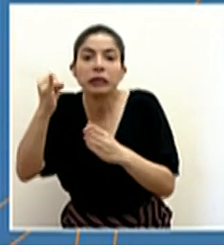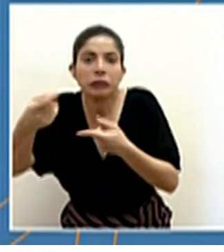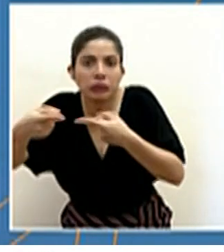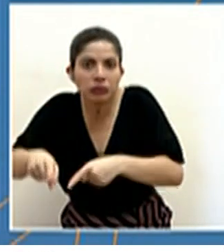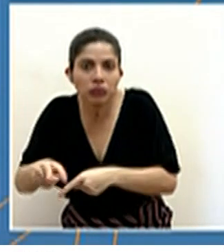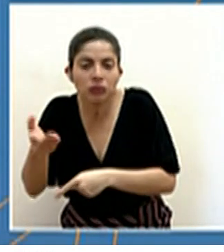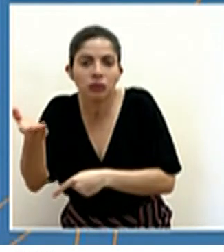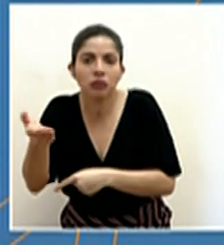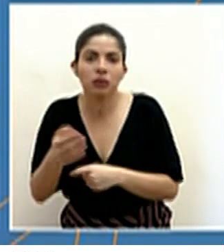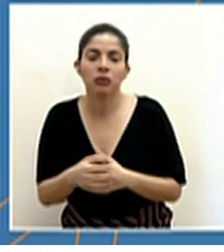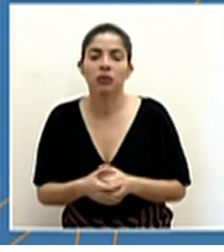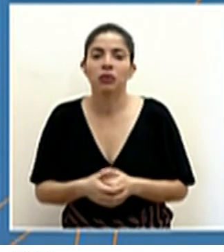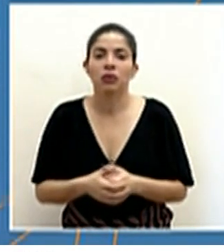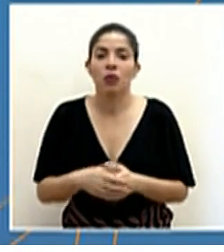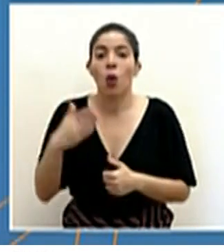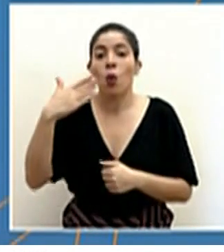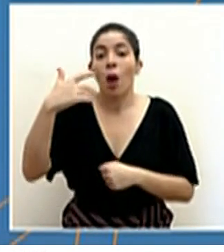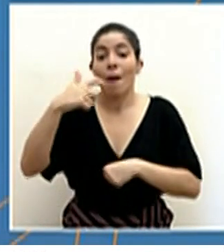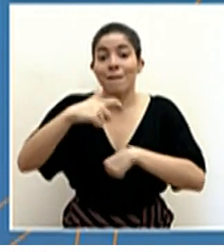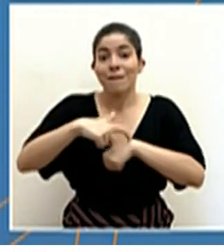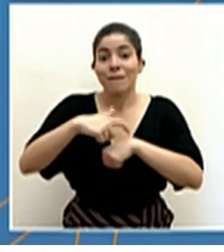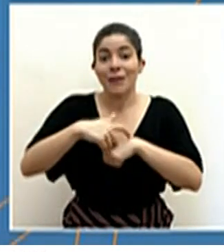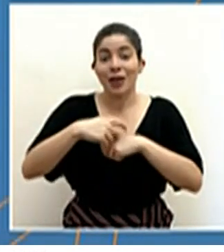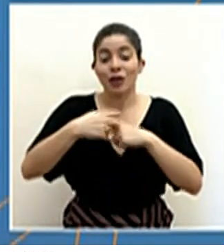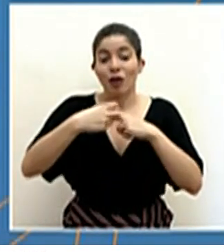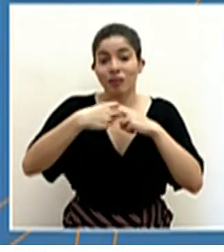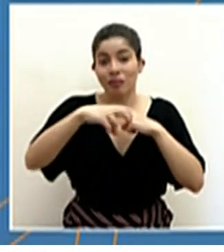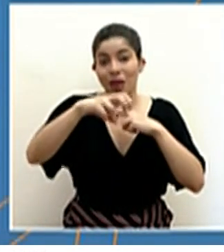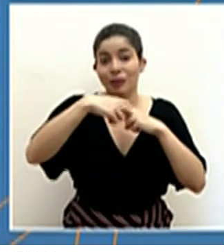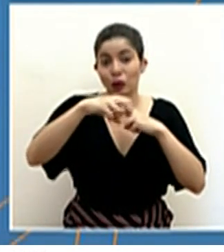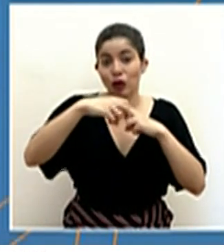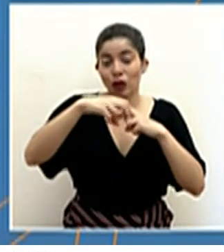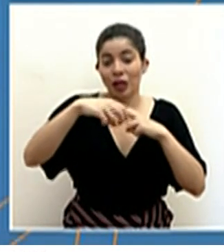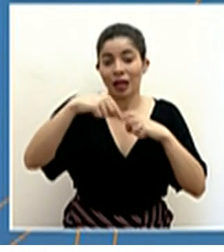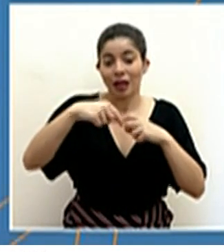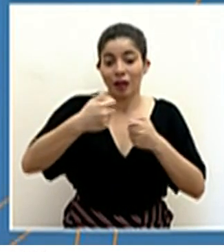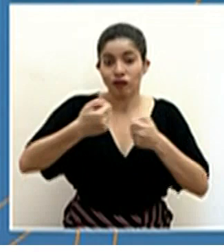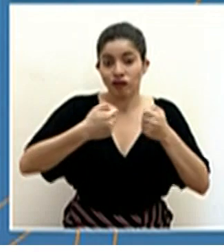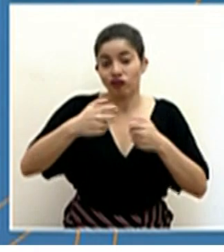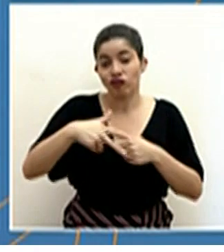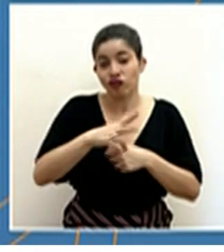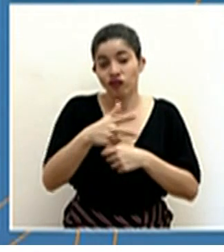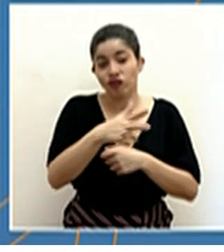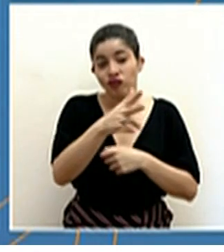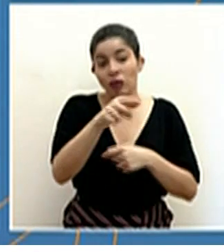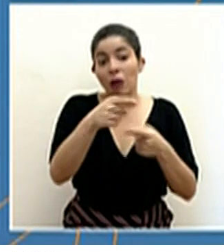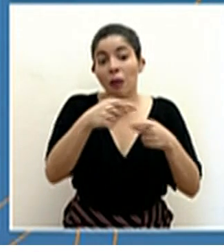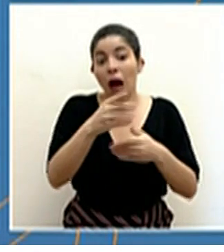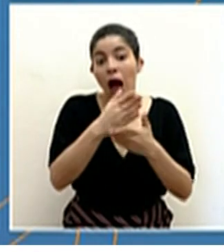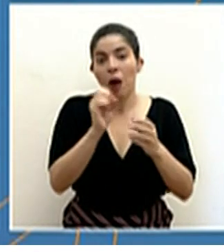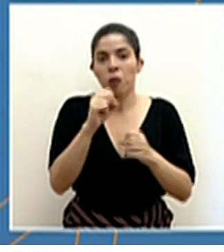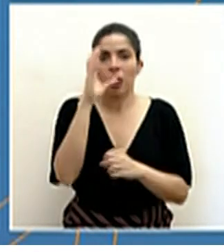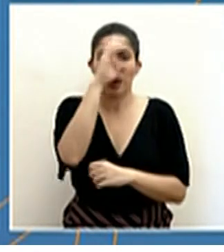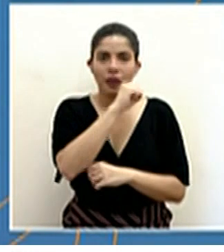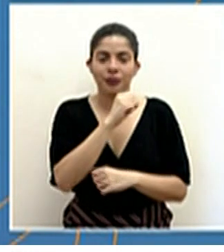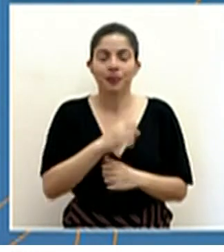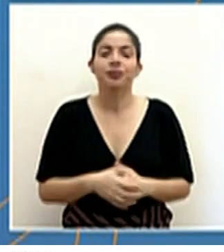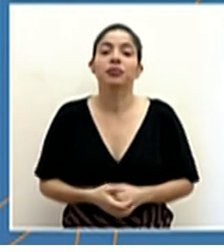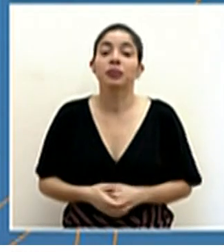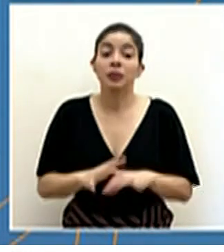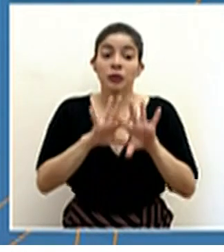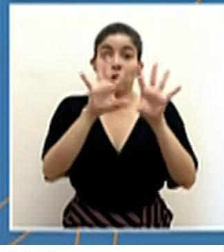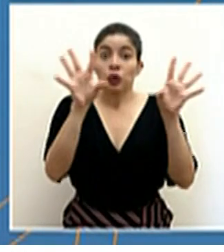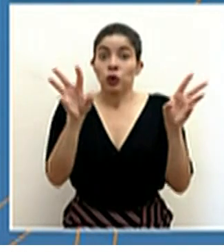presentarse en el momento de la movilización o en el momento de la carga. Con esto